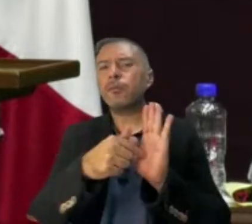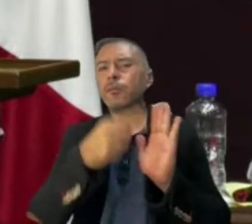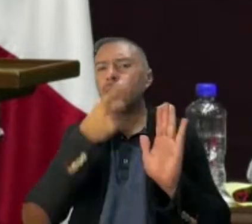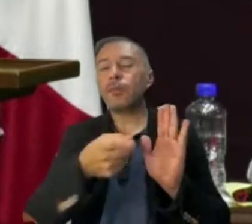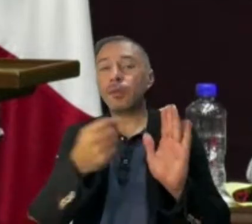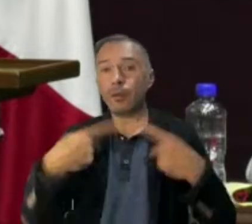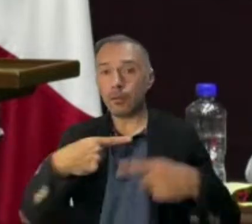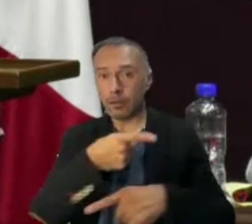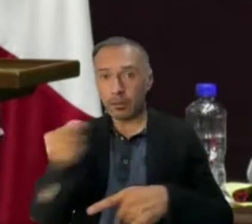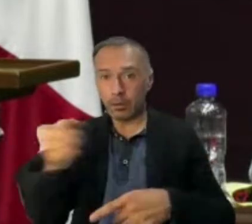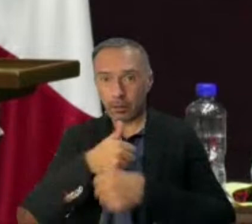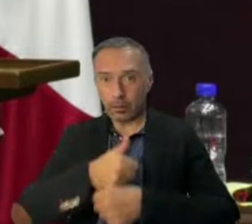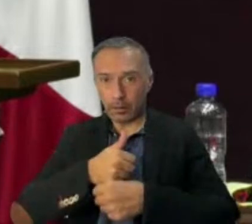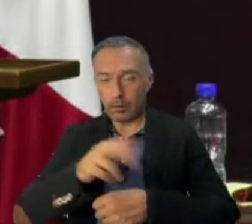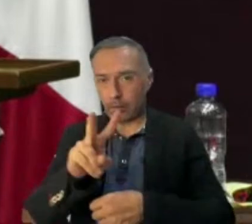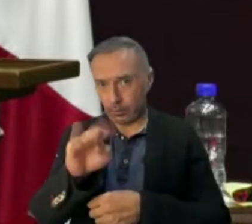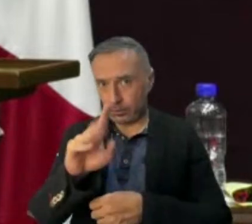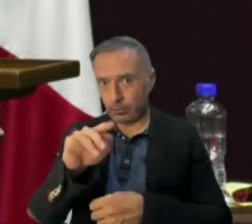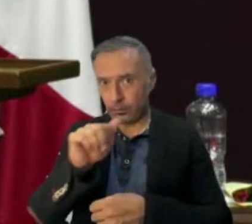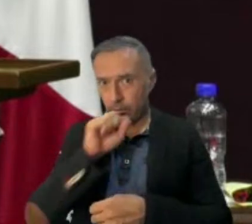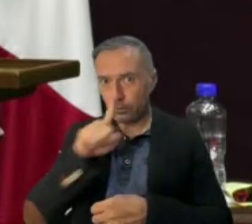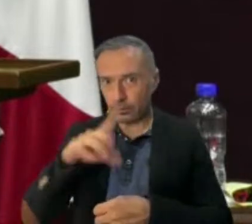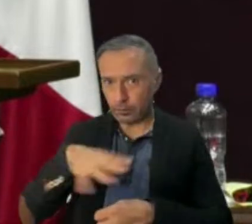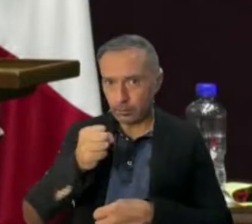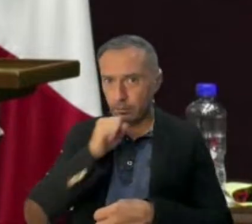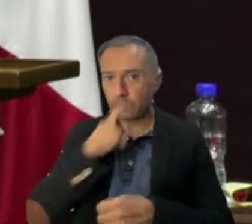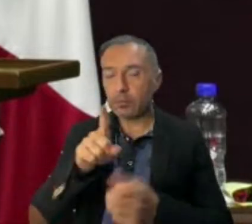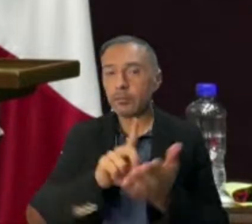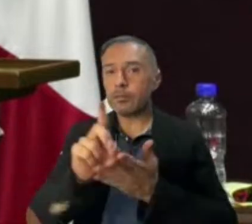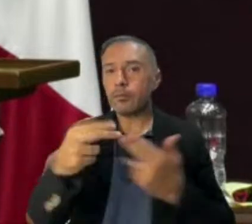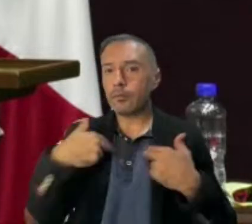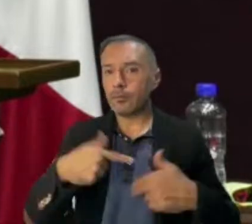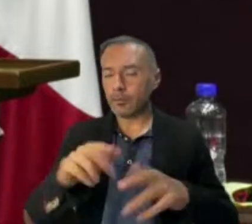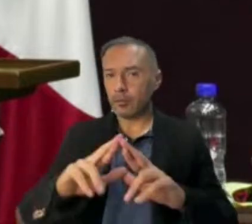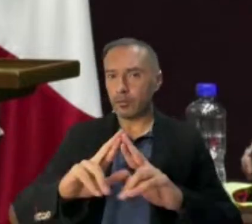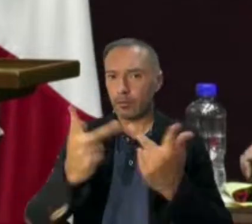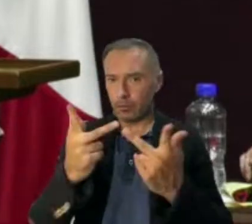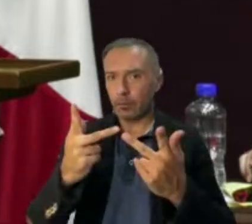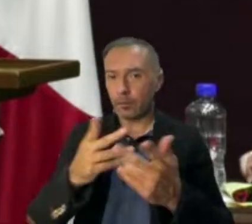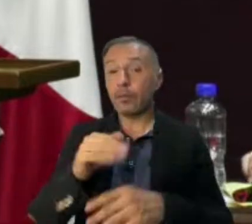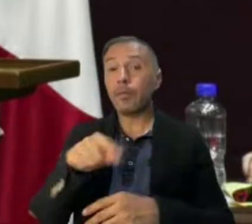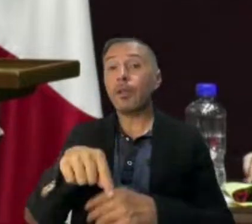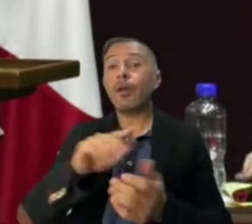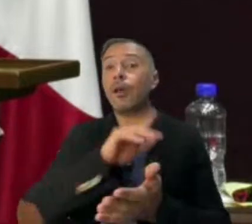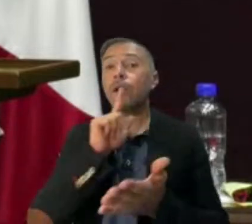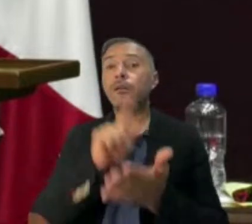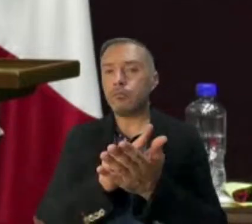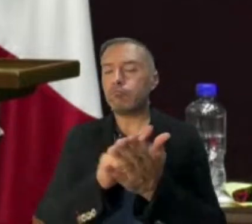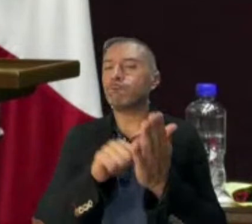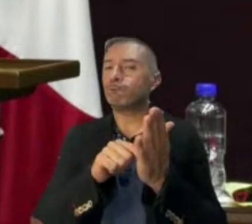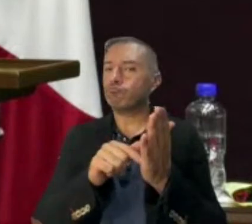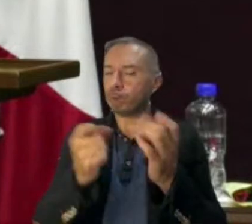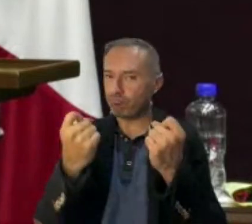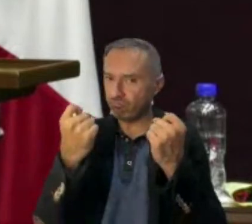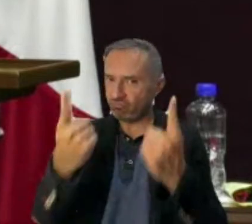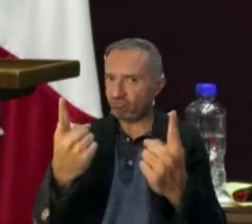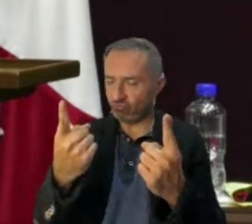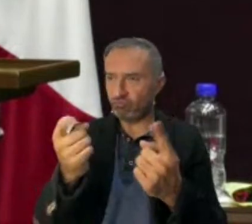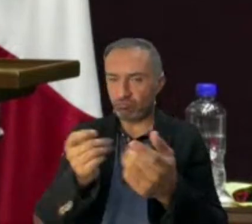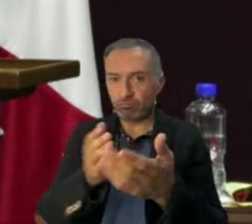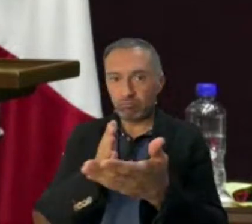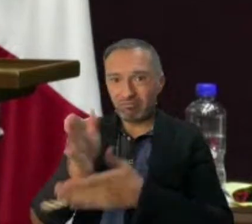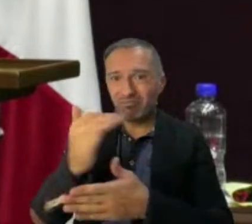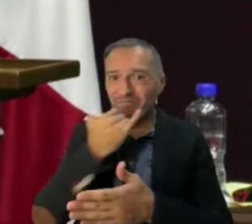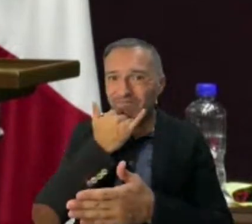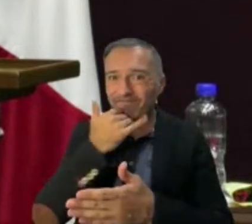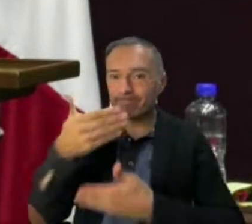y de violaciones a los derechos humanos. Esta ley reconoce el derecho a la reparación integral del daño y establece mecanismos para